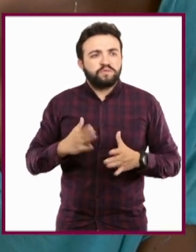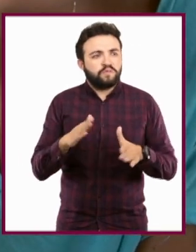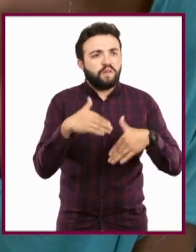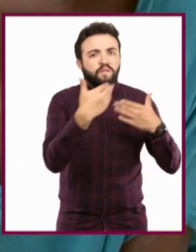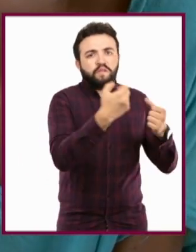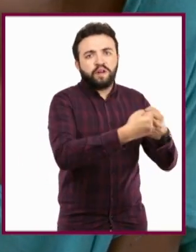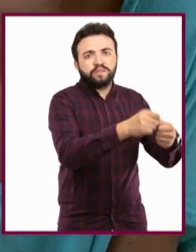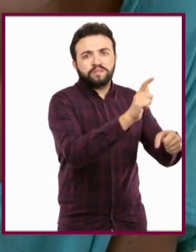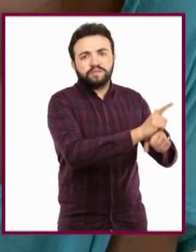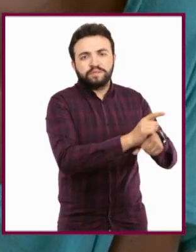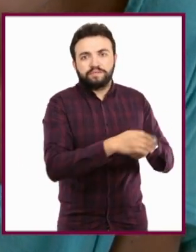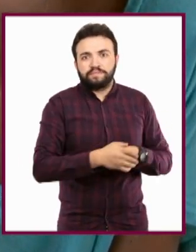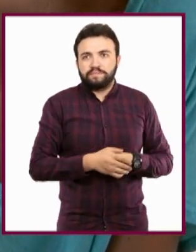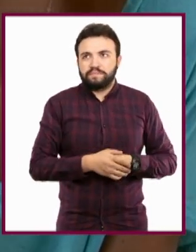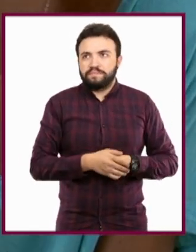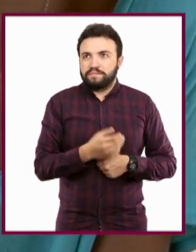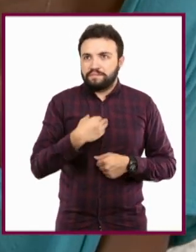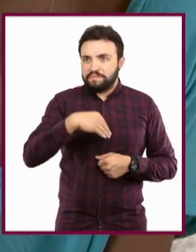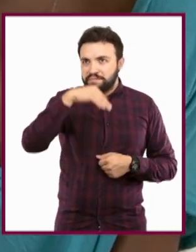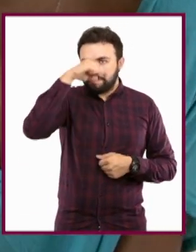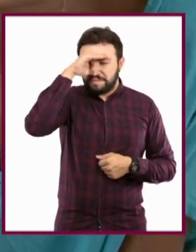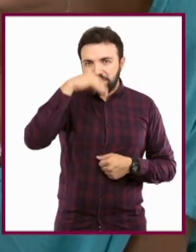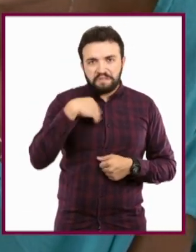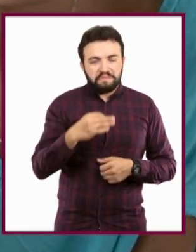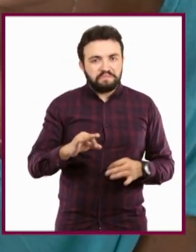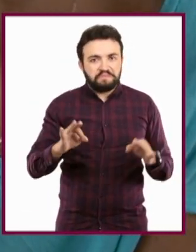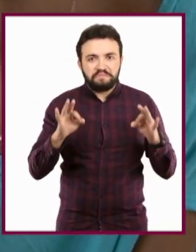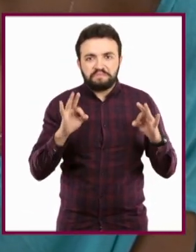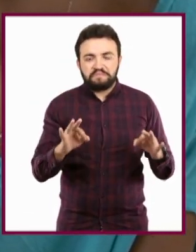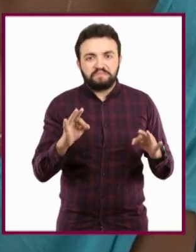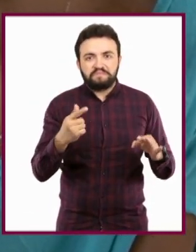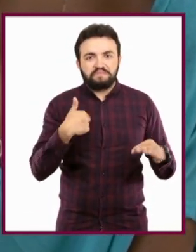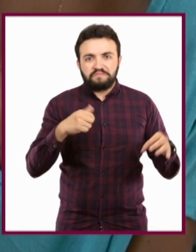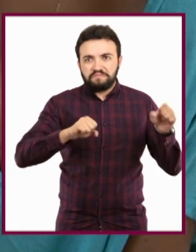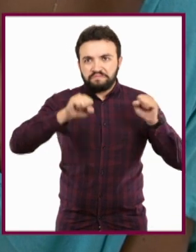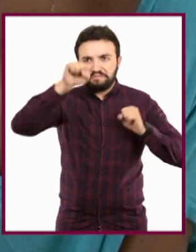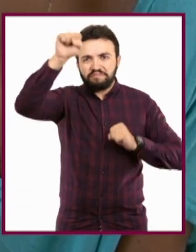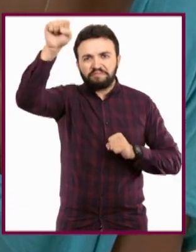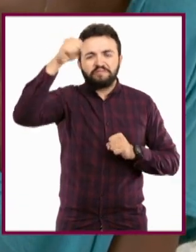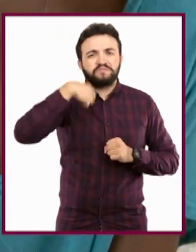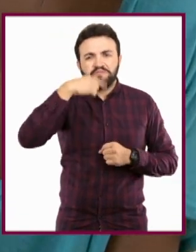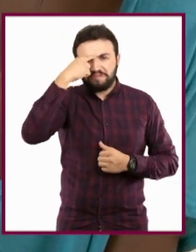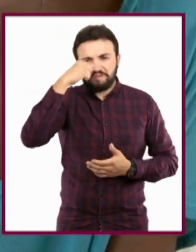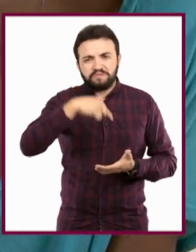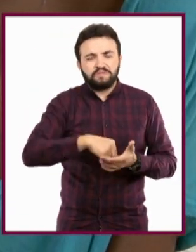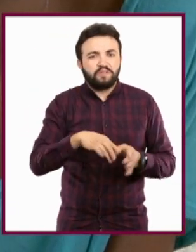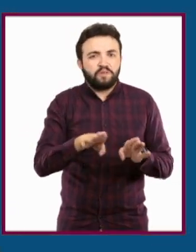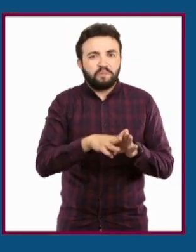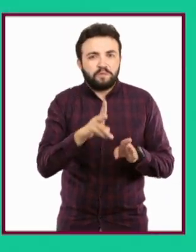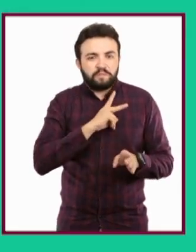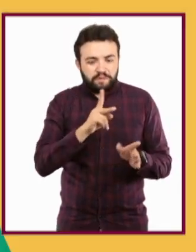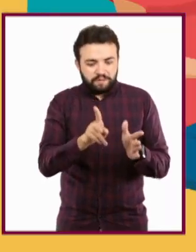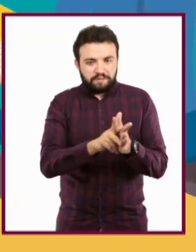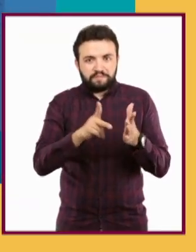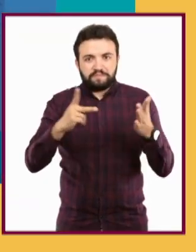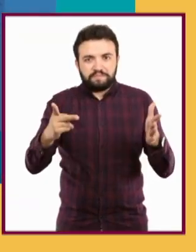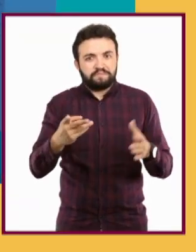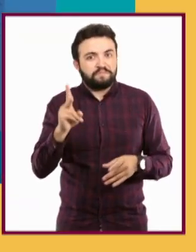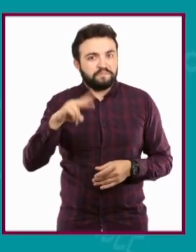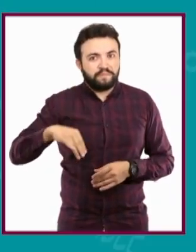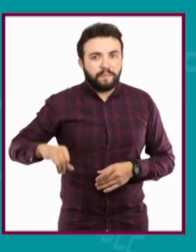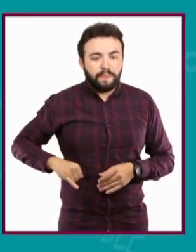imagino perfecto convirtiéndome en superhéroe. Hasta imagino mi propio cómic. Está súper interesante.